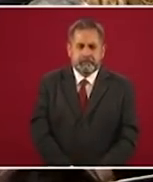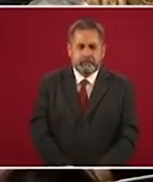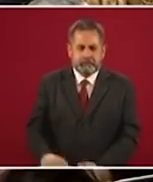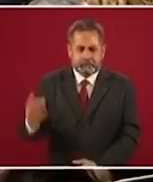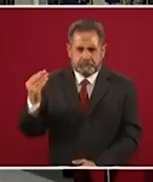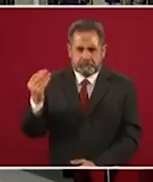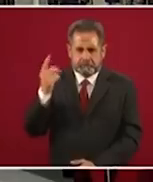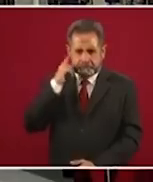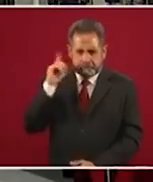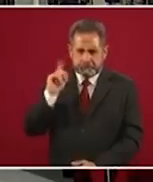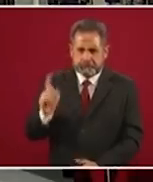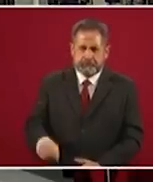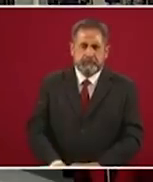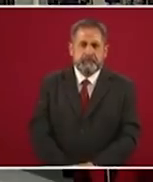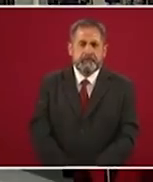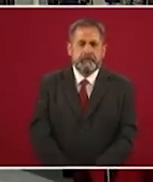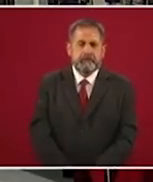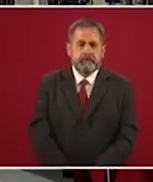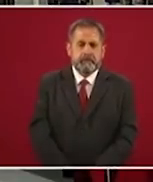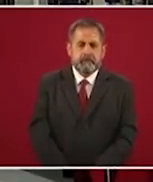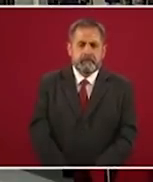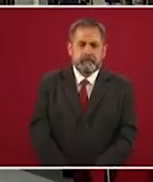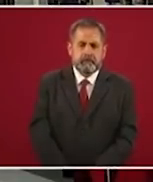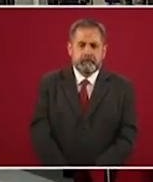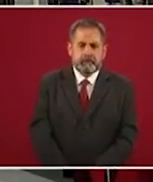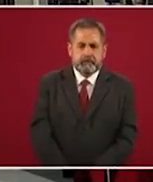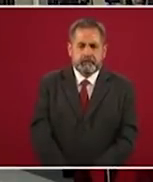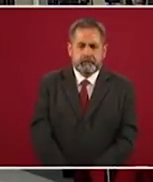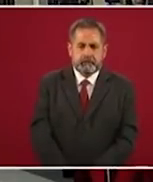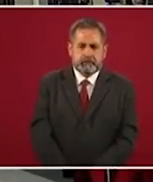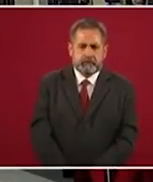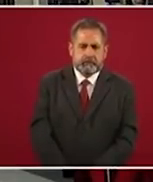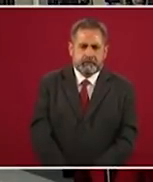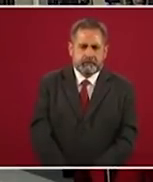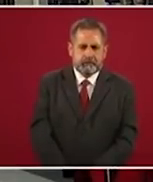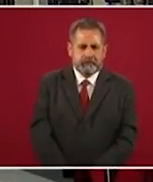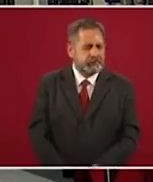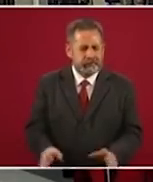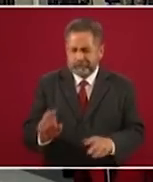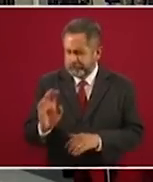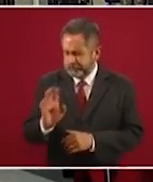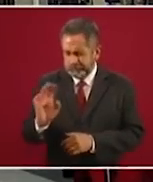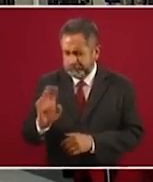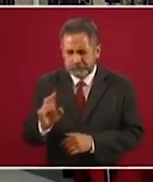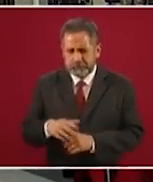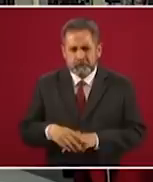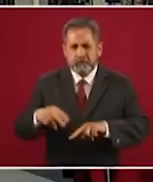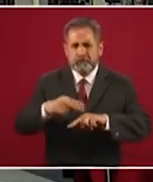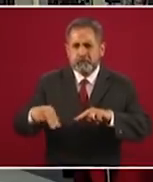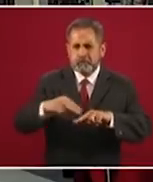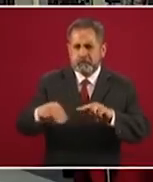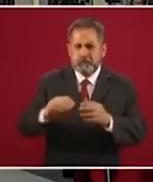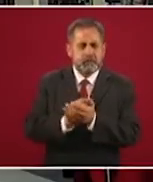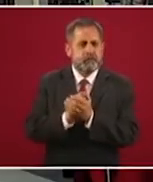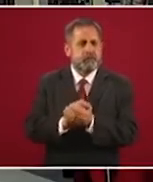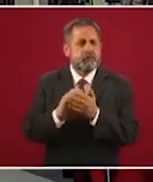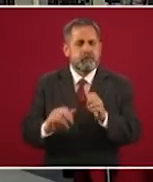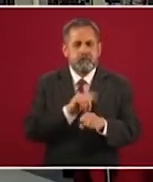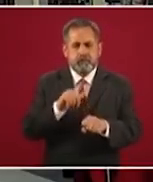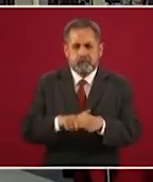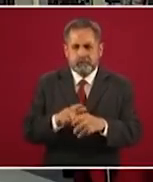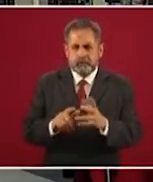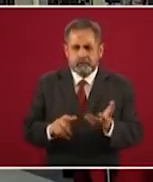cuántos billetes pudiera comprarlo, ¿cómo se transparentaría esa operación? No, son billetes de la lotería,